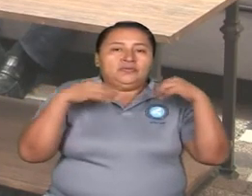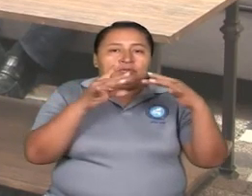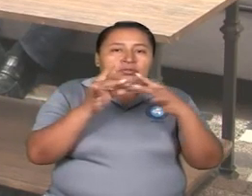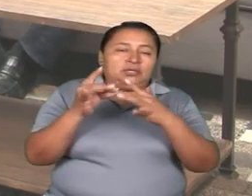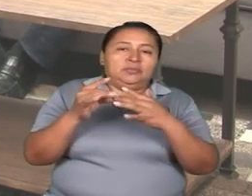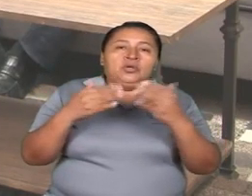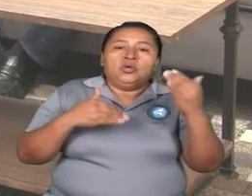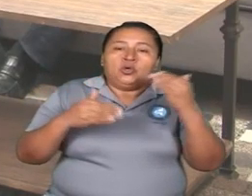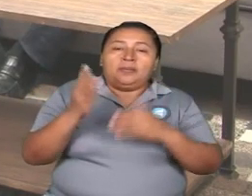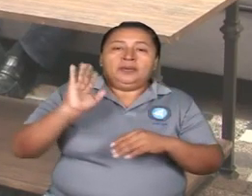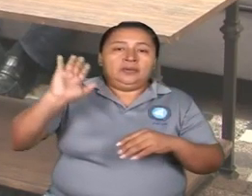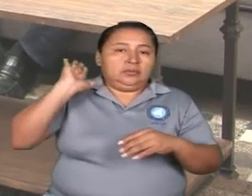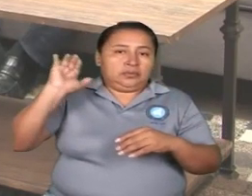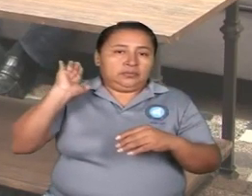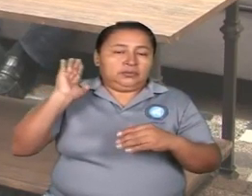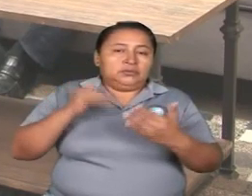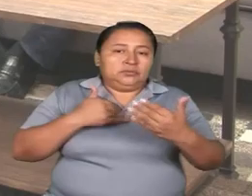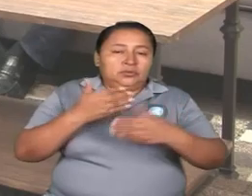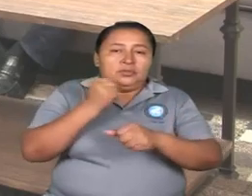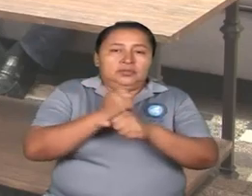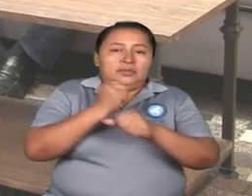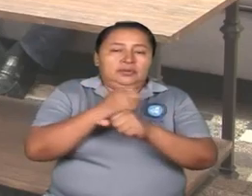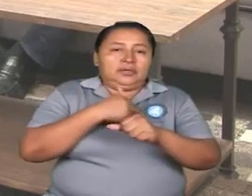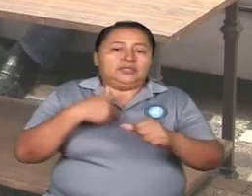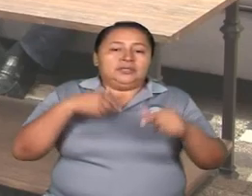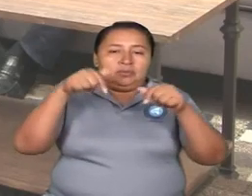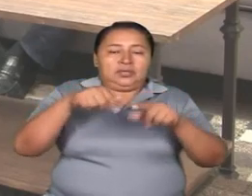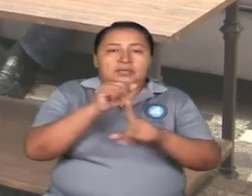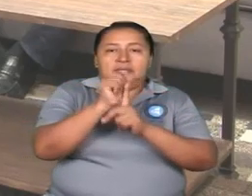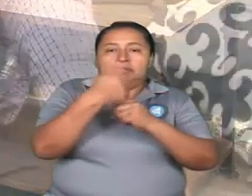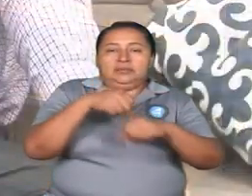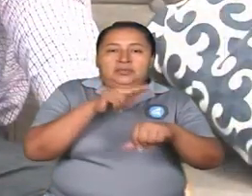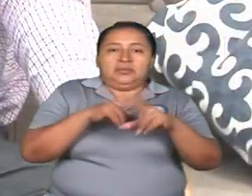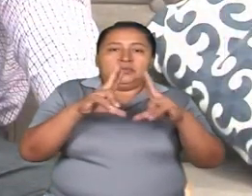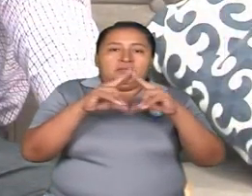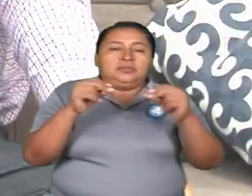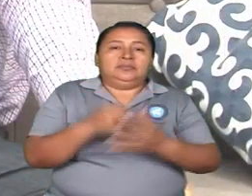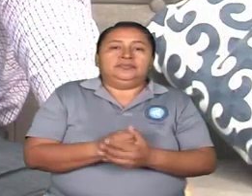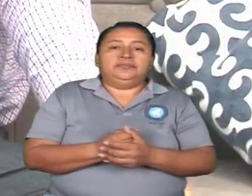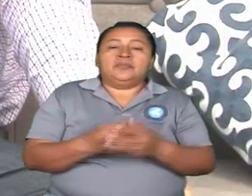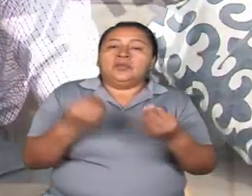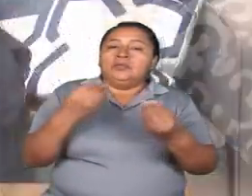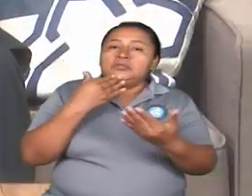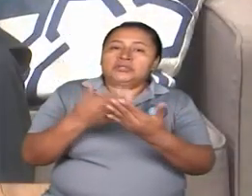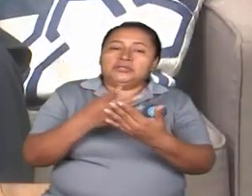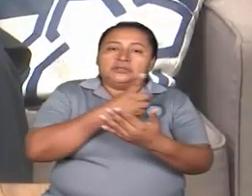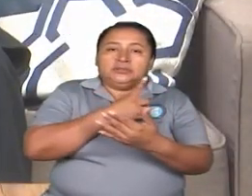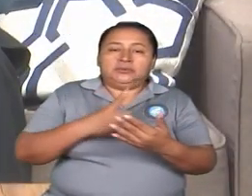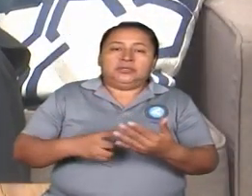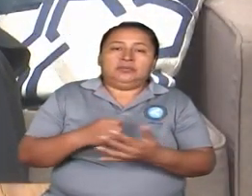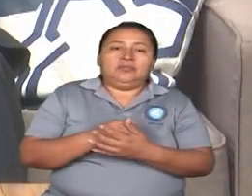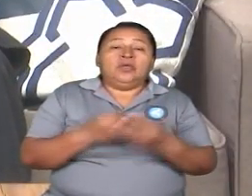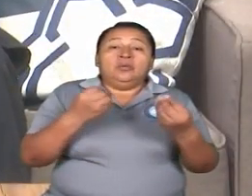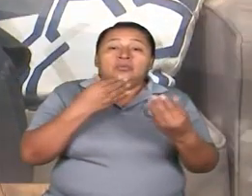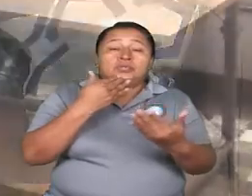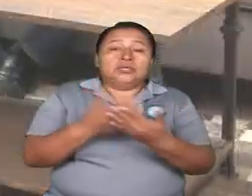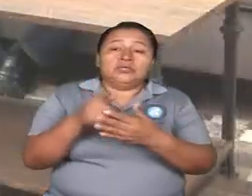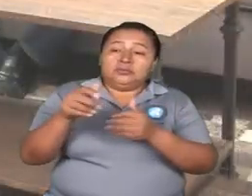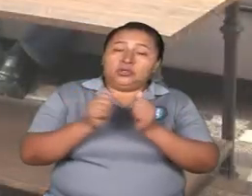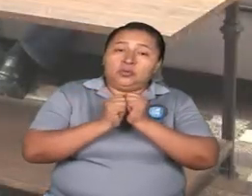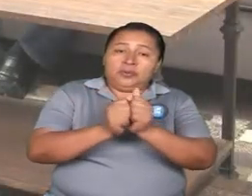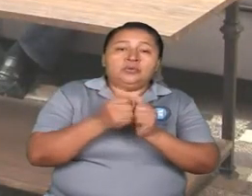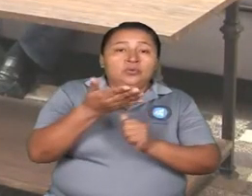profesionalismo y con más compromiso con el trabajo que hacemos desde la Asamblea Nacional de Nicaragua. Muchas gracias, diputado. Muchas gracias por habernos